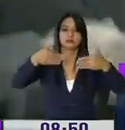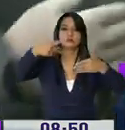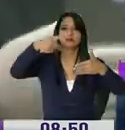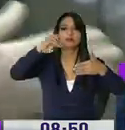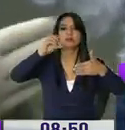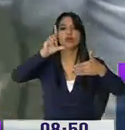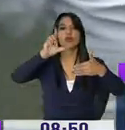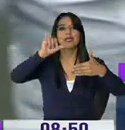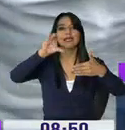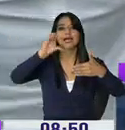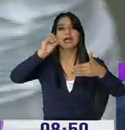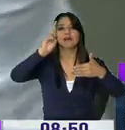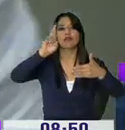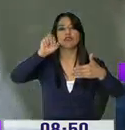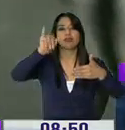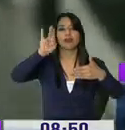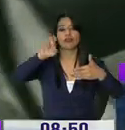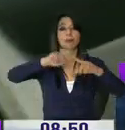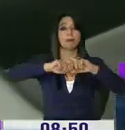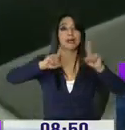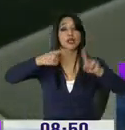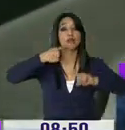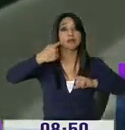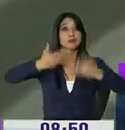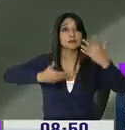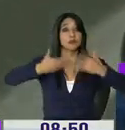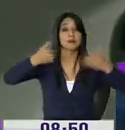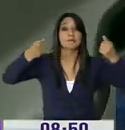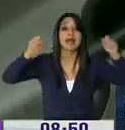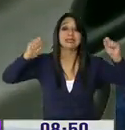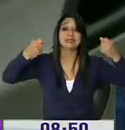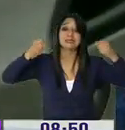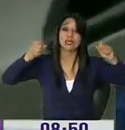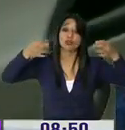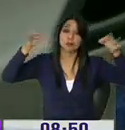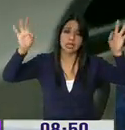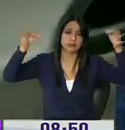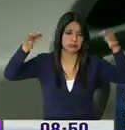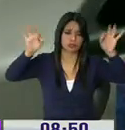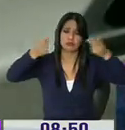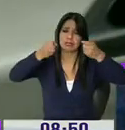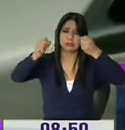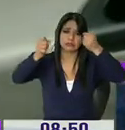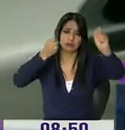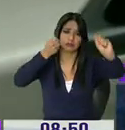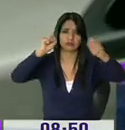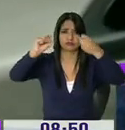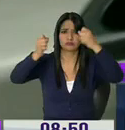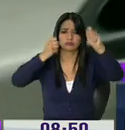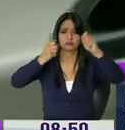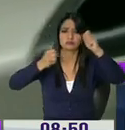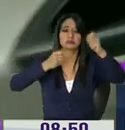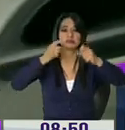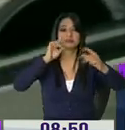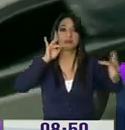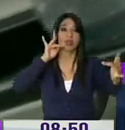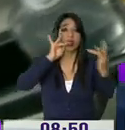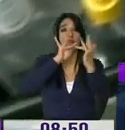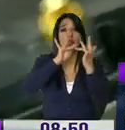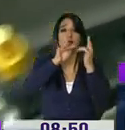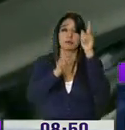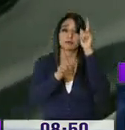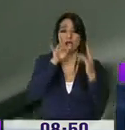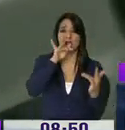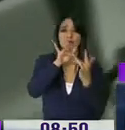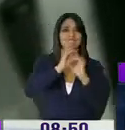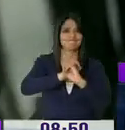el señor alcalde solicitó que puede ser desde plástico a fin de que no exista contacto con el